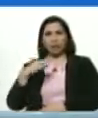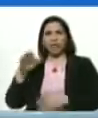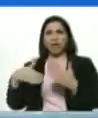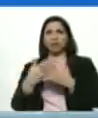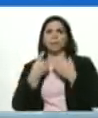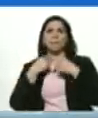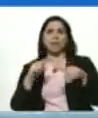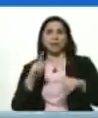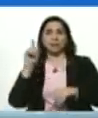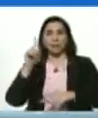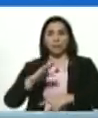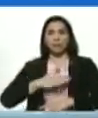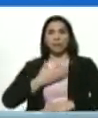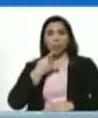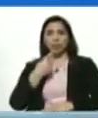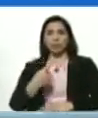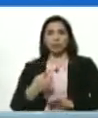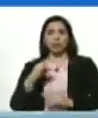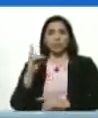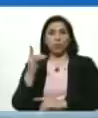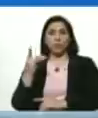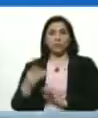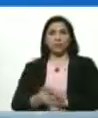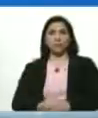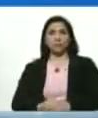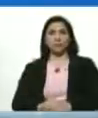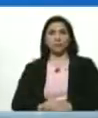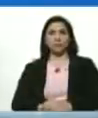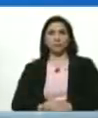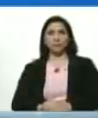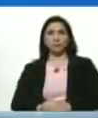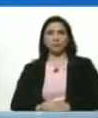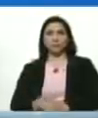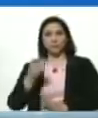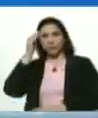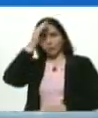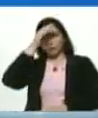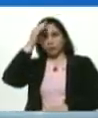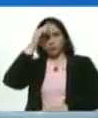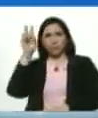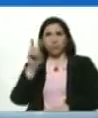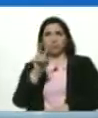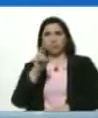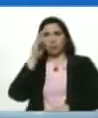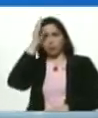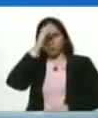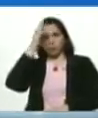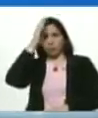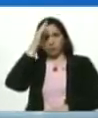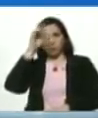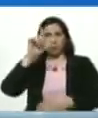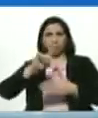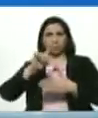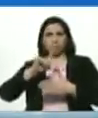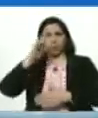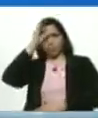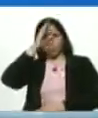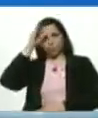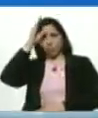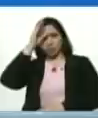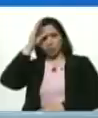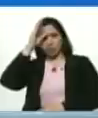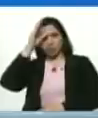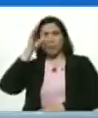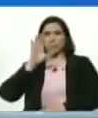también se puede aplicar esta máxima conciencia venezuela conciencia de latinoamérica conciencia